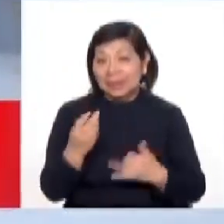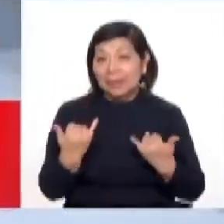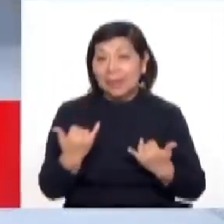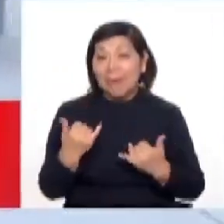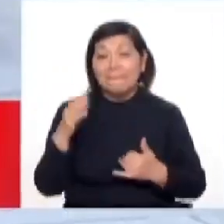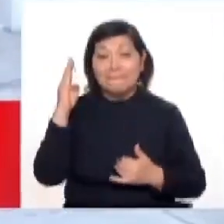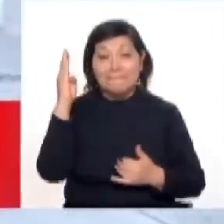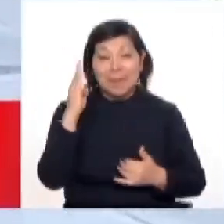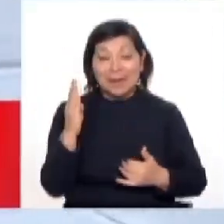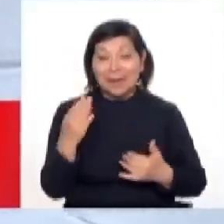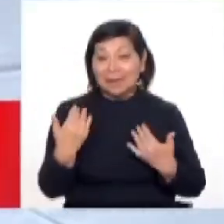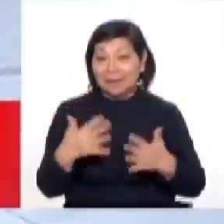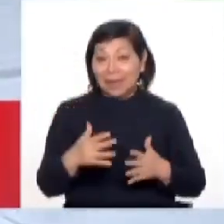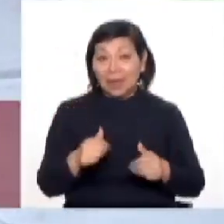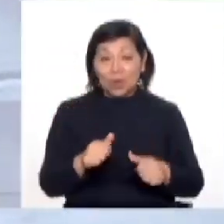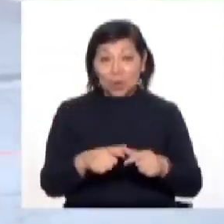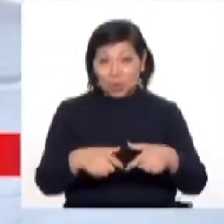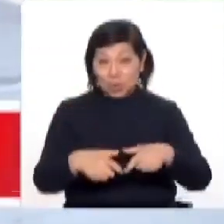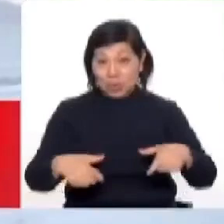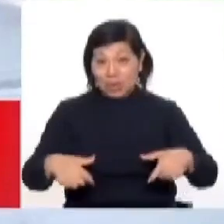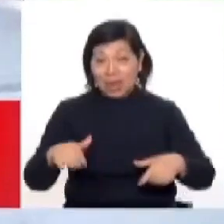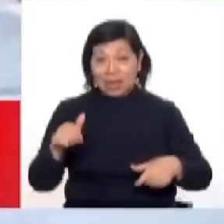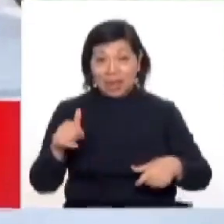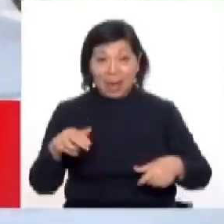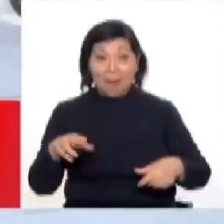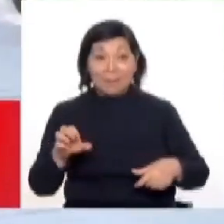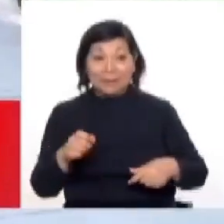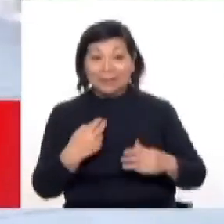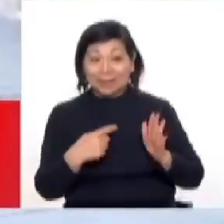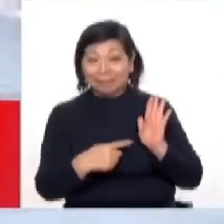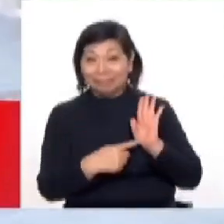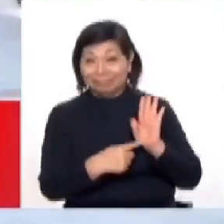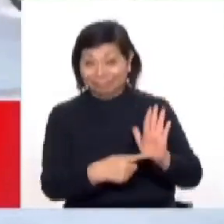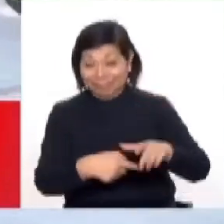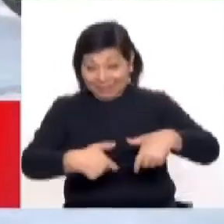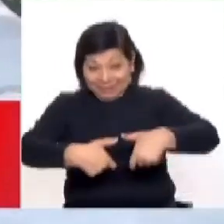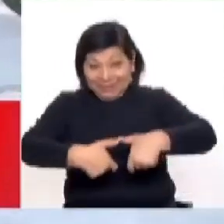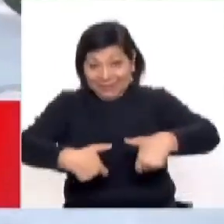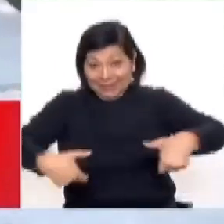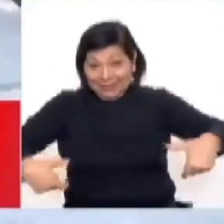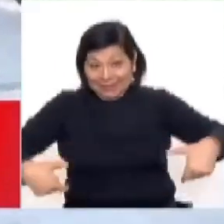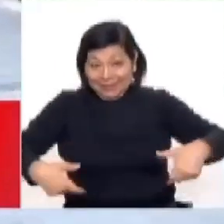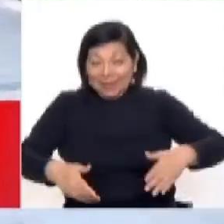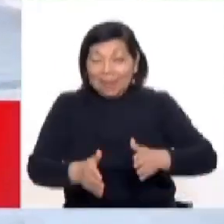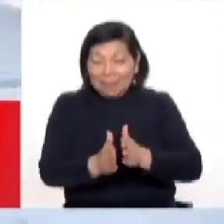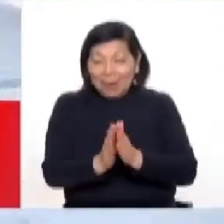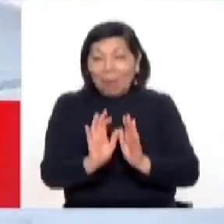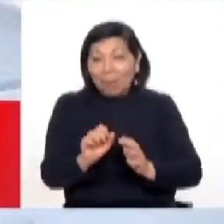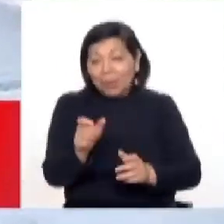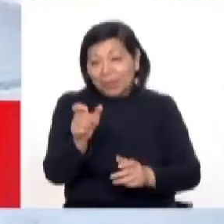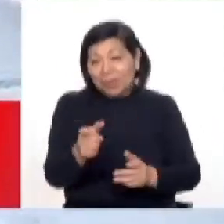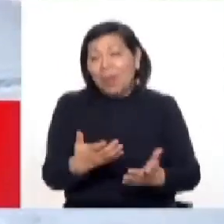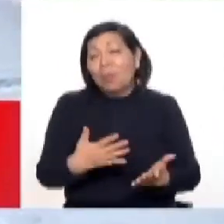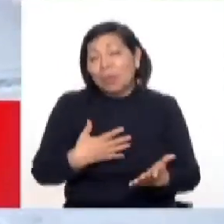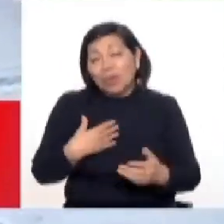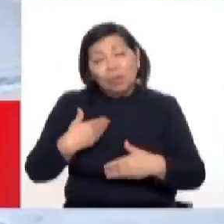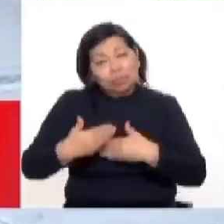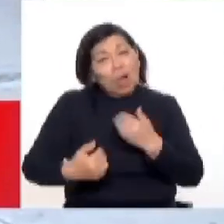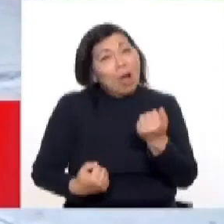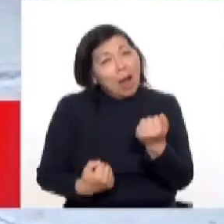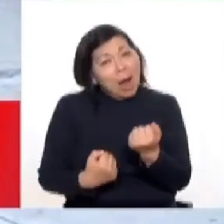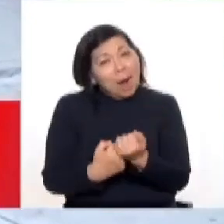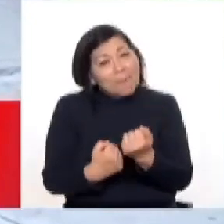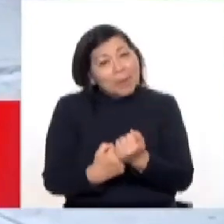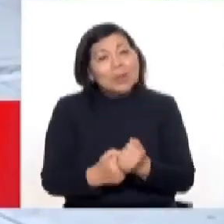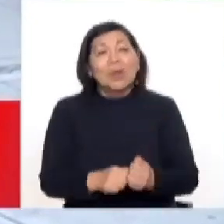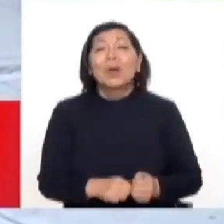en Brasil. Ya el número de Yape me imagino que lo tienen ya en producción y ojalá lo puedan repetir para que las personas sigan